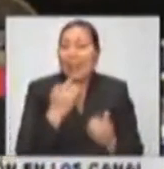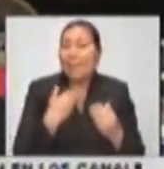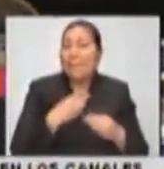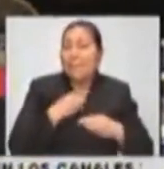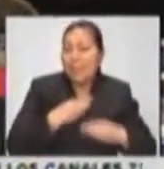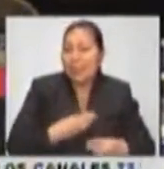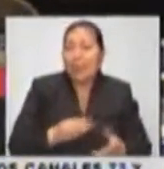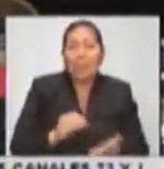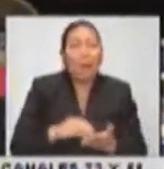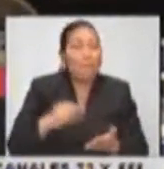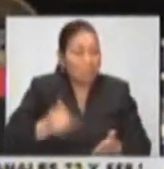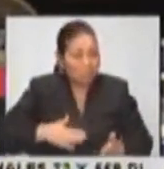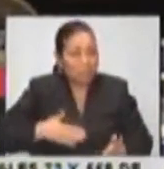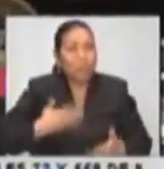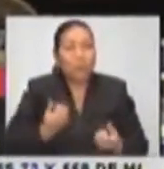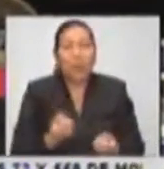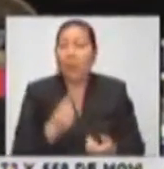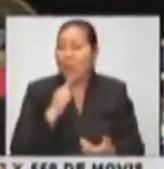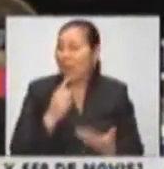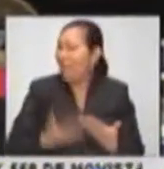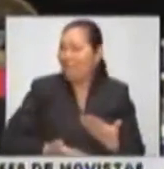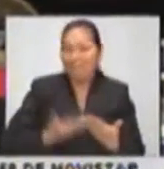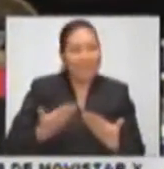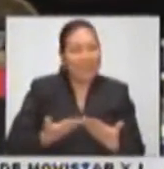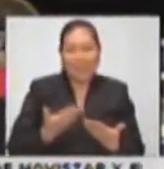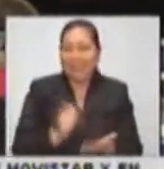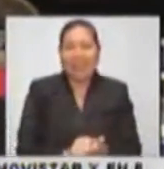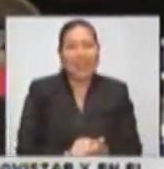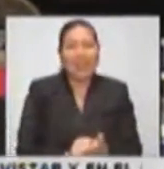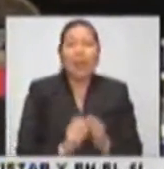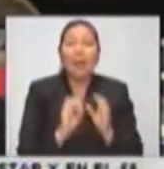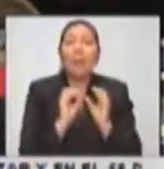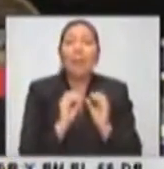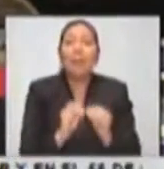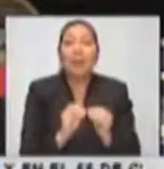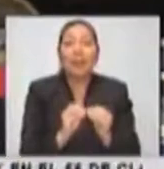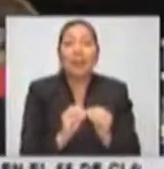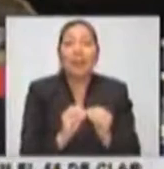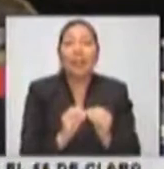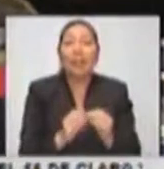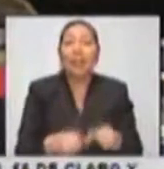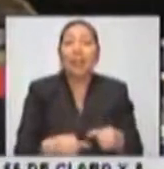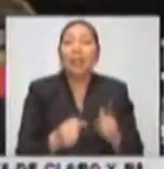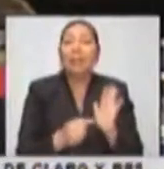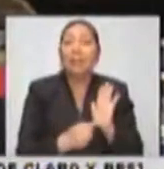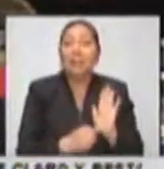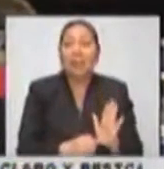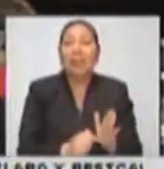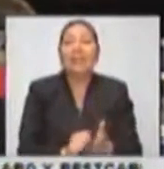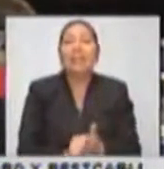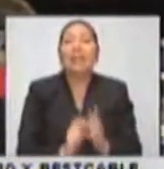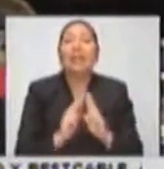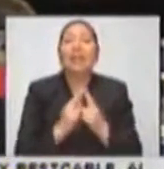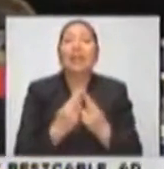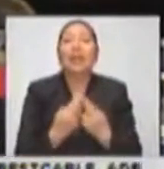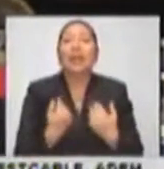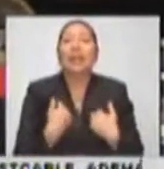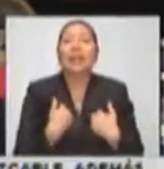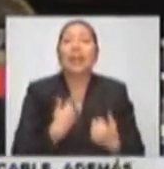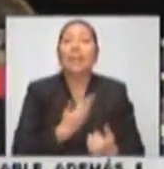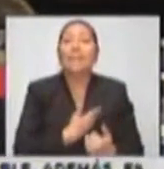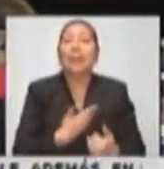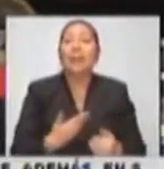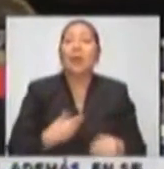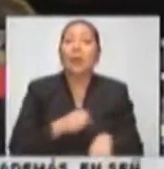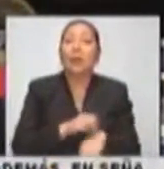miembros plenos lo más pronto posible. No es fácil, pero ahí está la propuesta, están las discusiones. Vamos a presentar la reunión esta que ha tenido el presidente